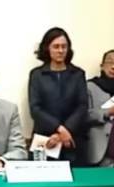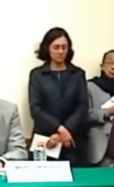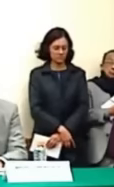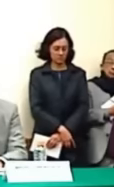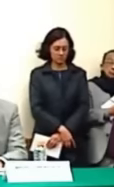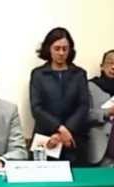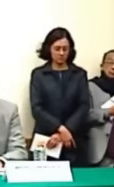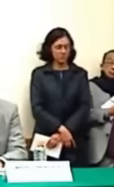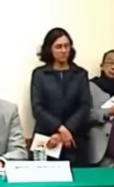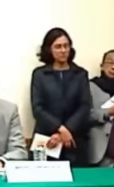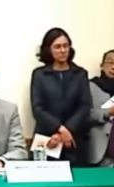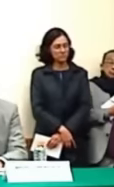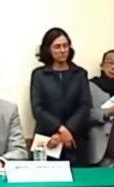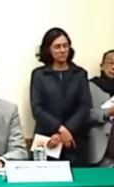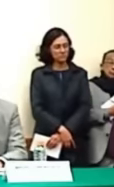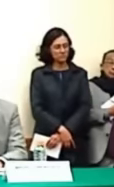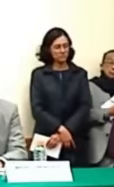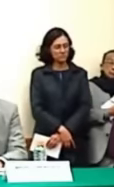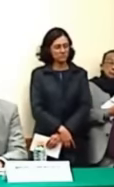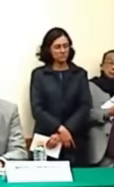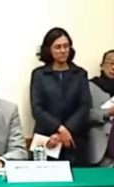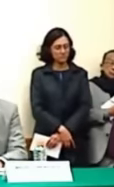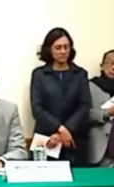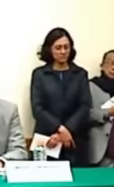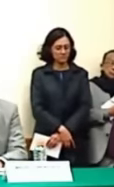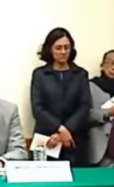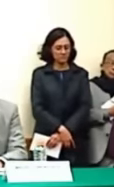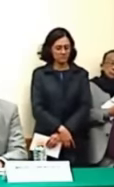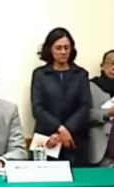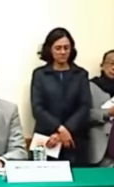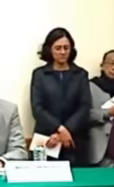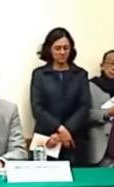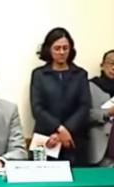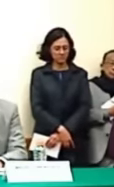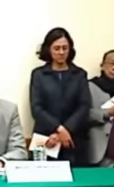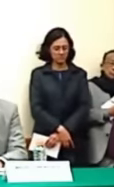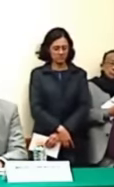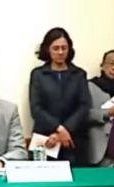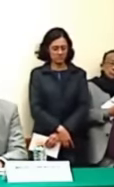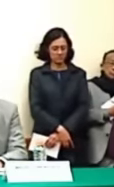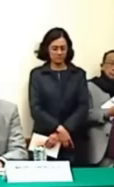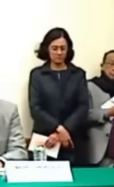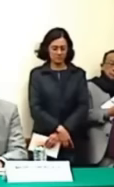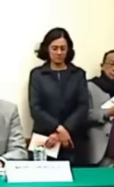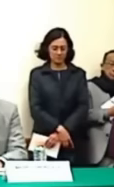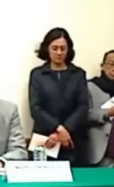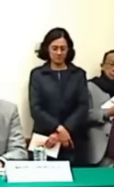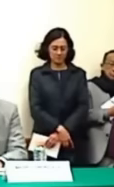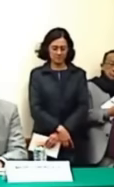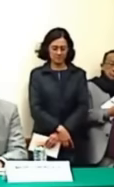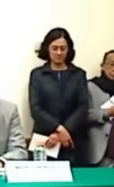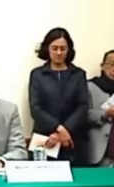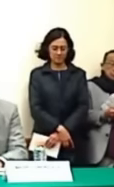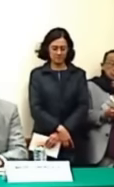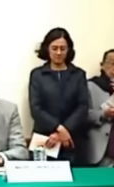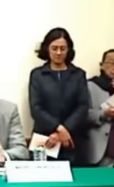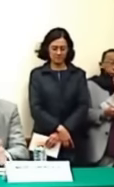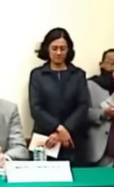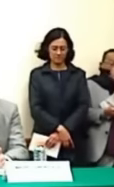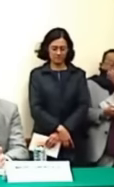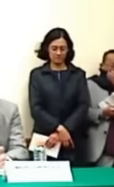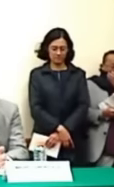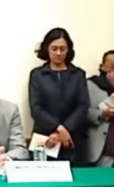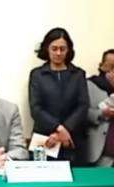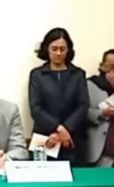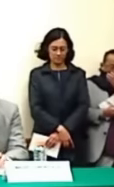caminos o la recurre o la cumple y lo que haga fuera de estos dos mecanismos es Ni más ni